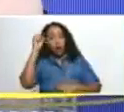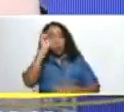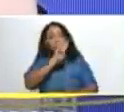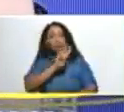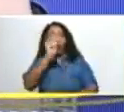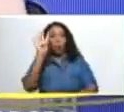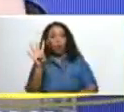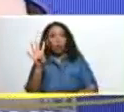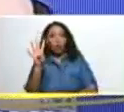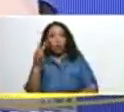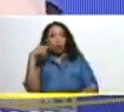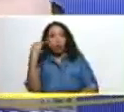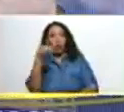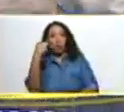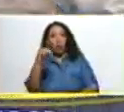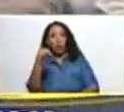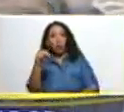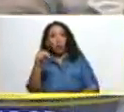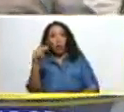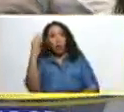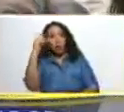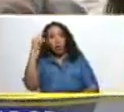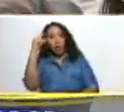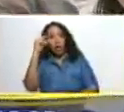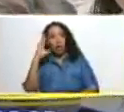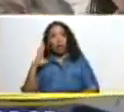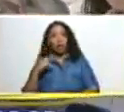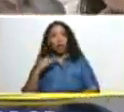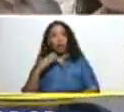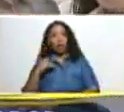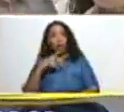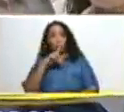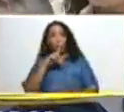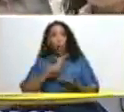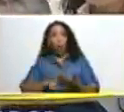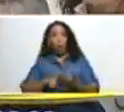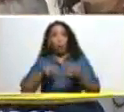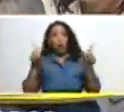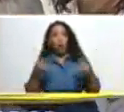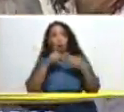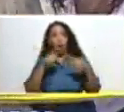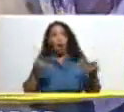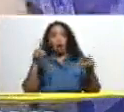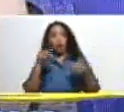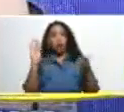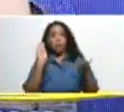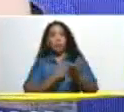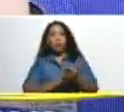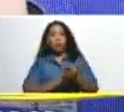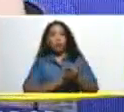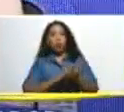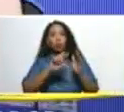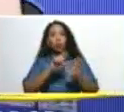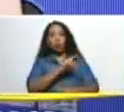de noviembre, es el día en que el CICPC cumple año aniversario, porque así se estableció a través de un decreto